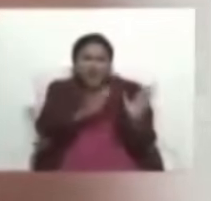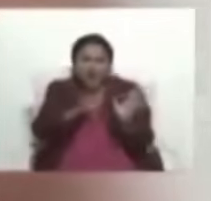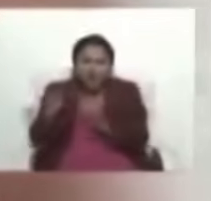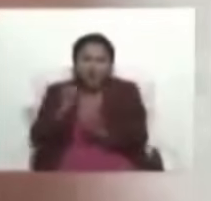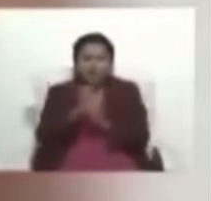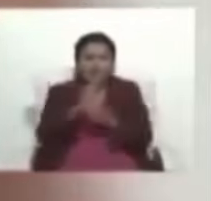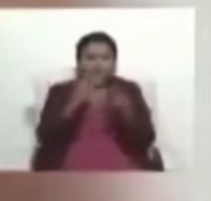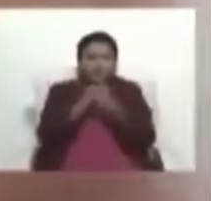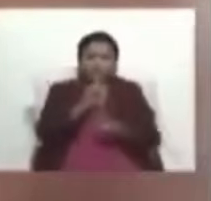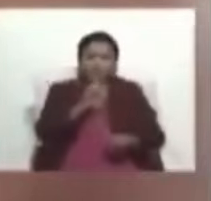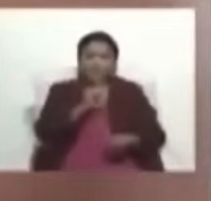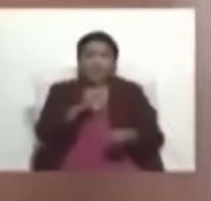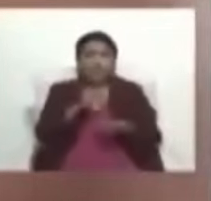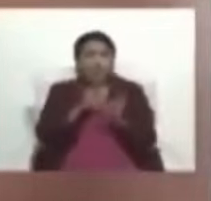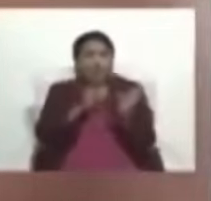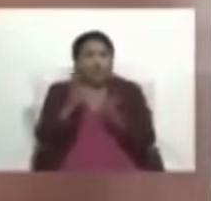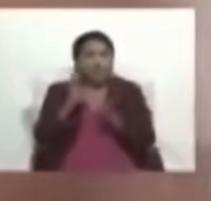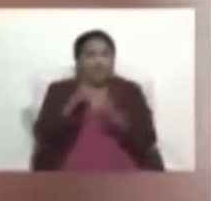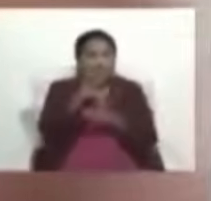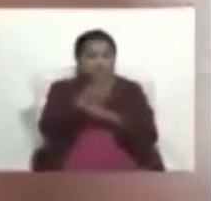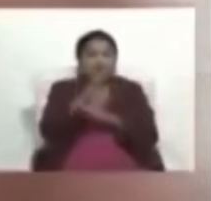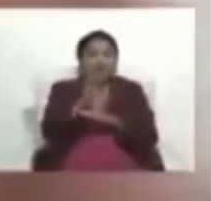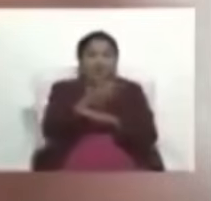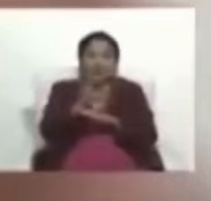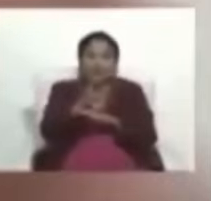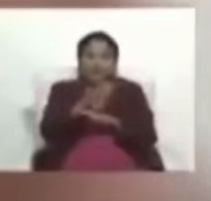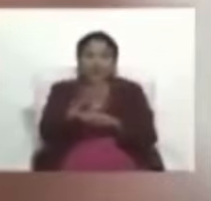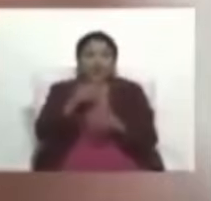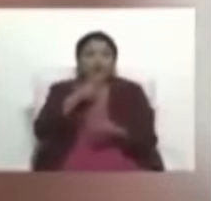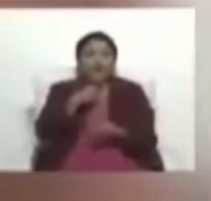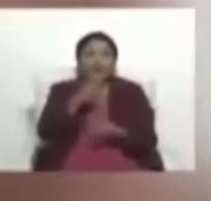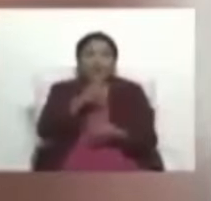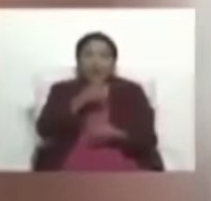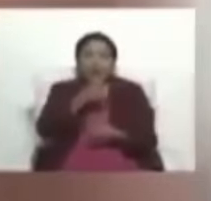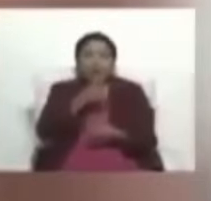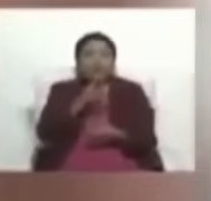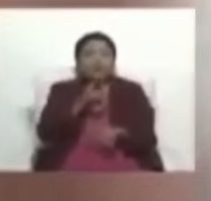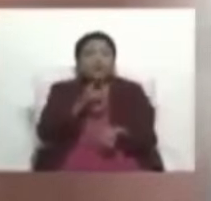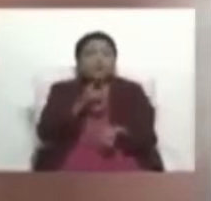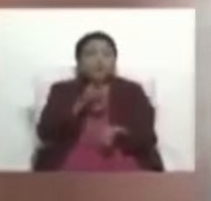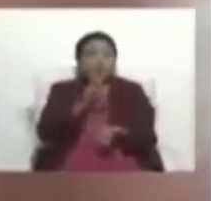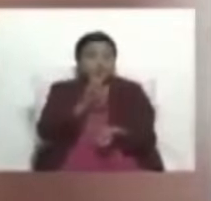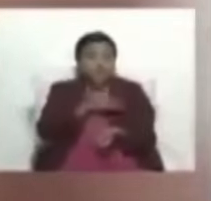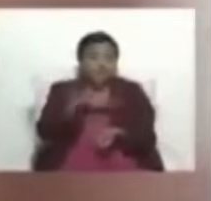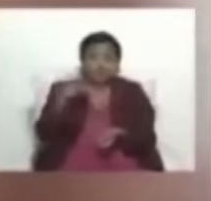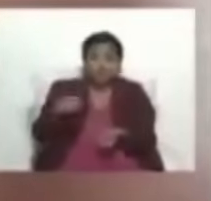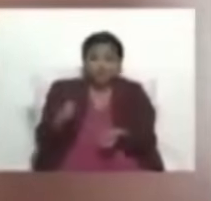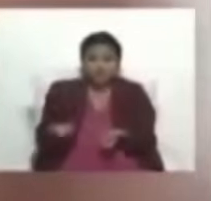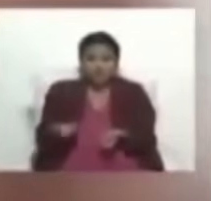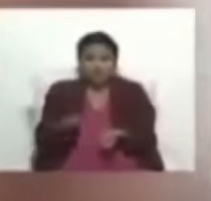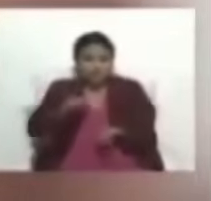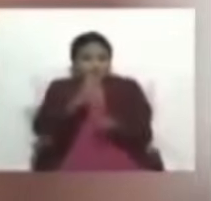hecho esa gira de Argentina y Chile y todos los demás trabajos de marketing que había trabajado para sus